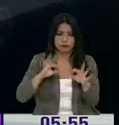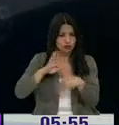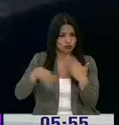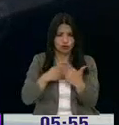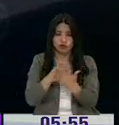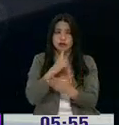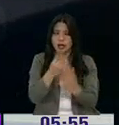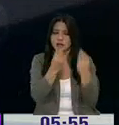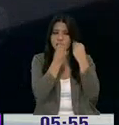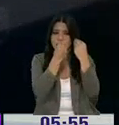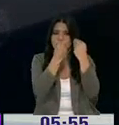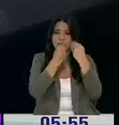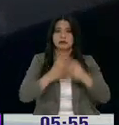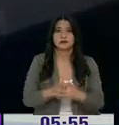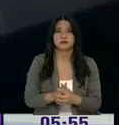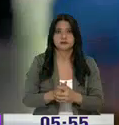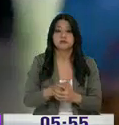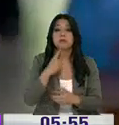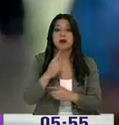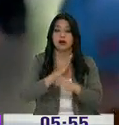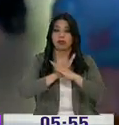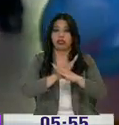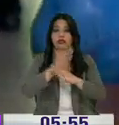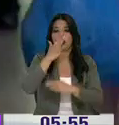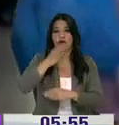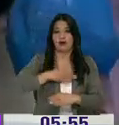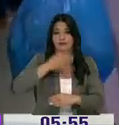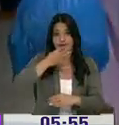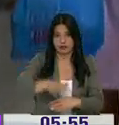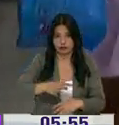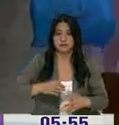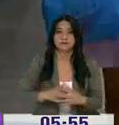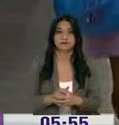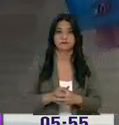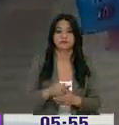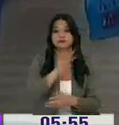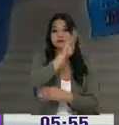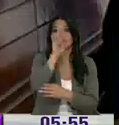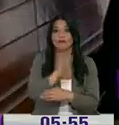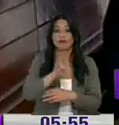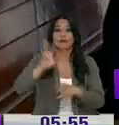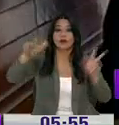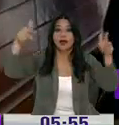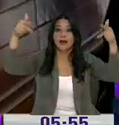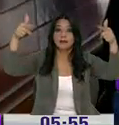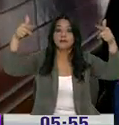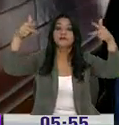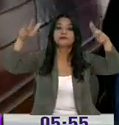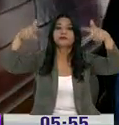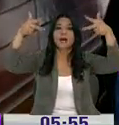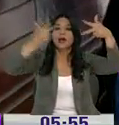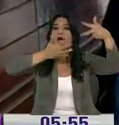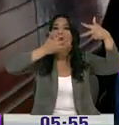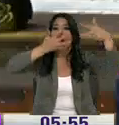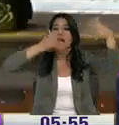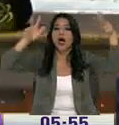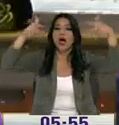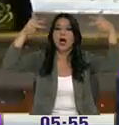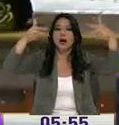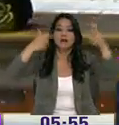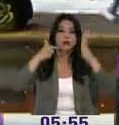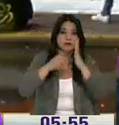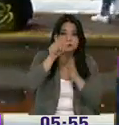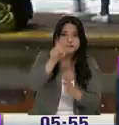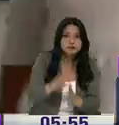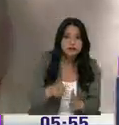el contagio de coronavirus. El Ministerio de Salud Pública ha instalado cámaras térmicas en los aeropuertos para detectar altas temperaturas